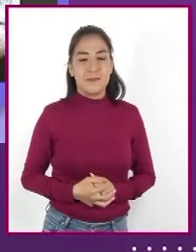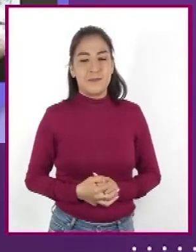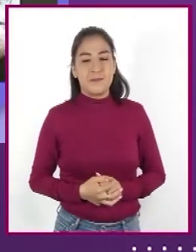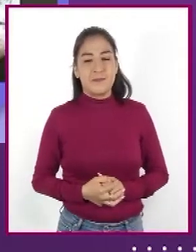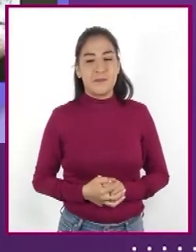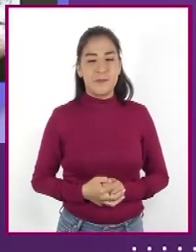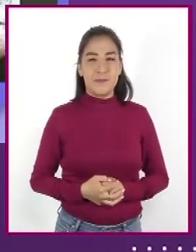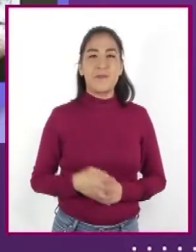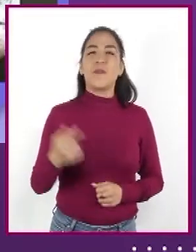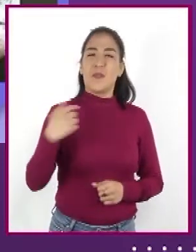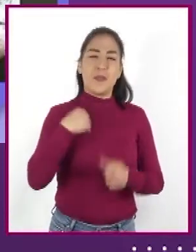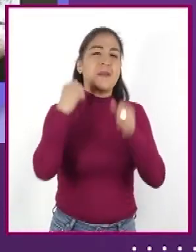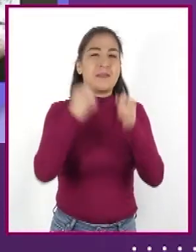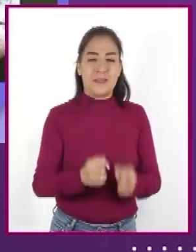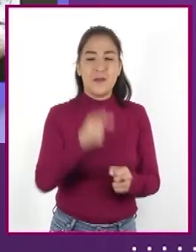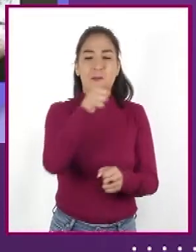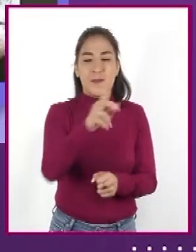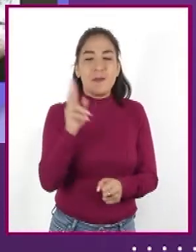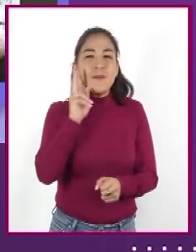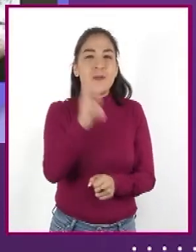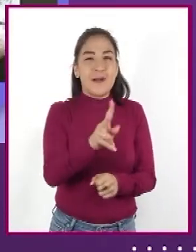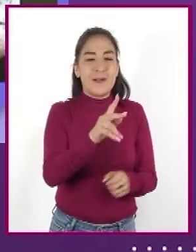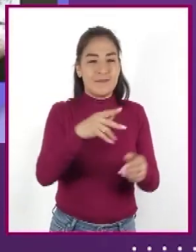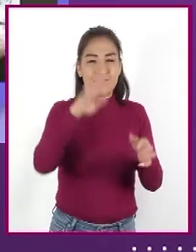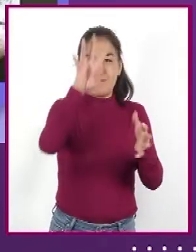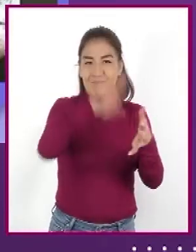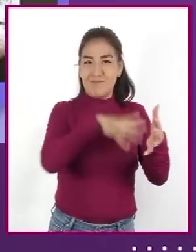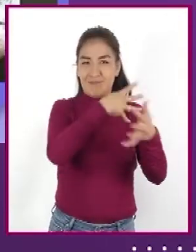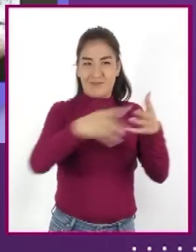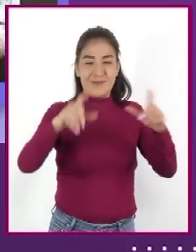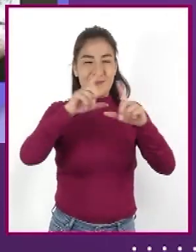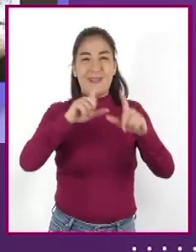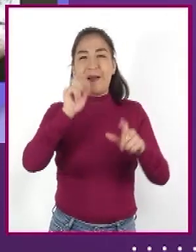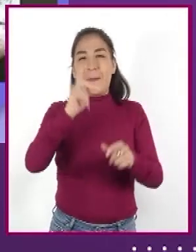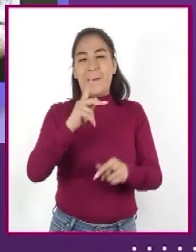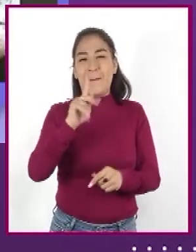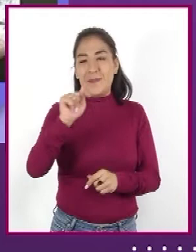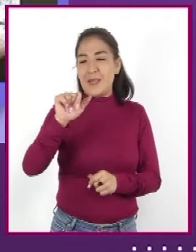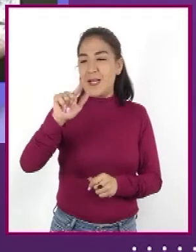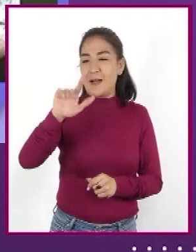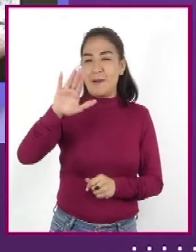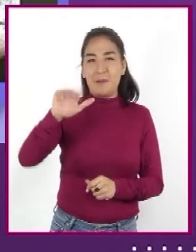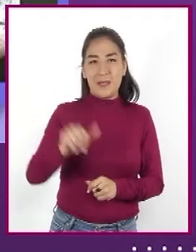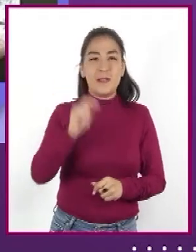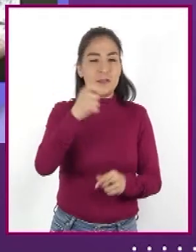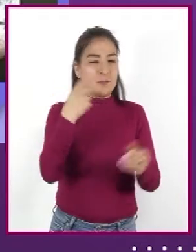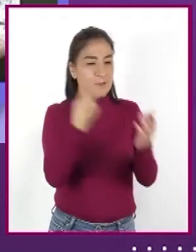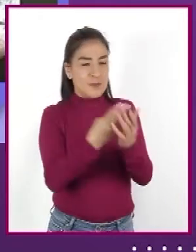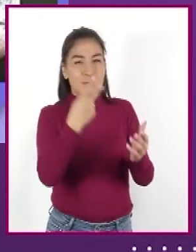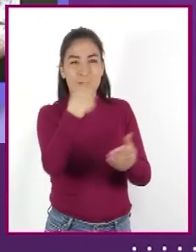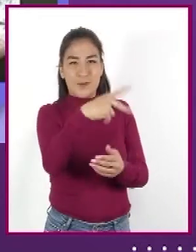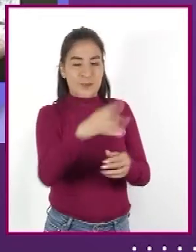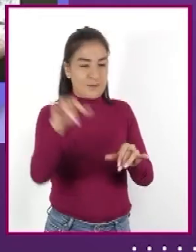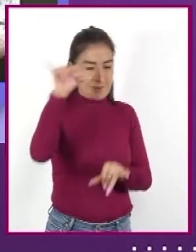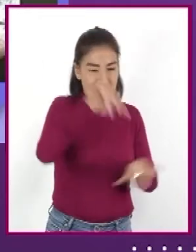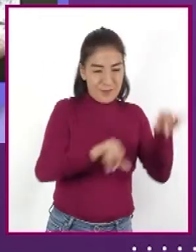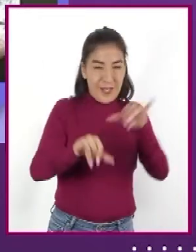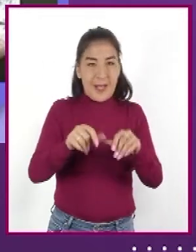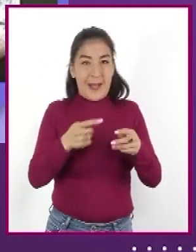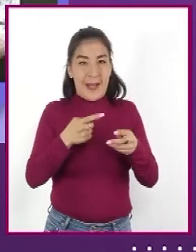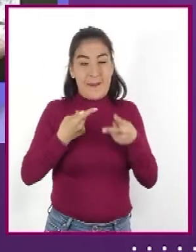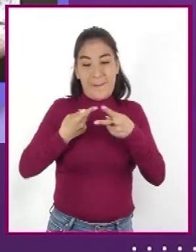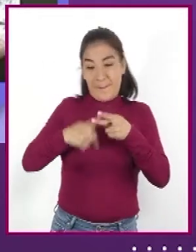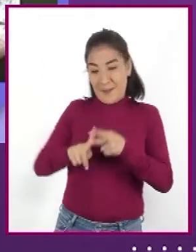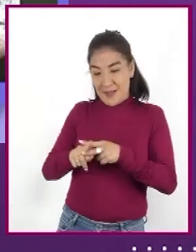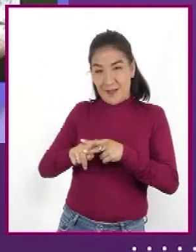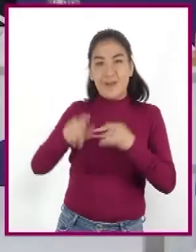Estamos seguros que ya identificaron en su tabla periódica los elementos que se encuentran en las sustancias iniciales y finales.